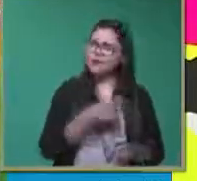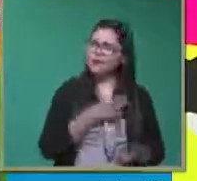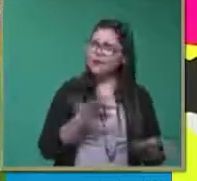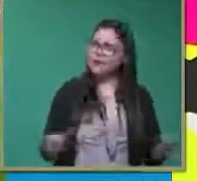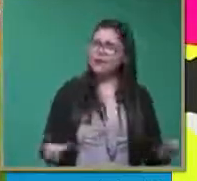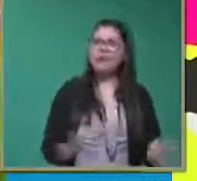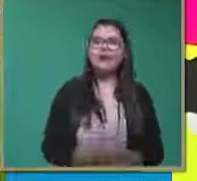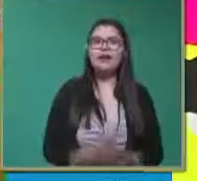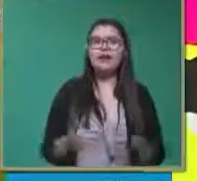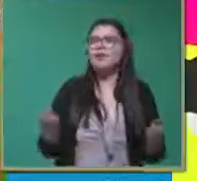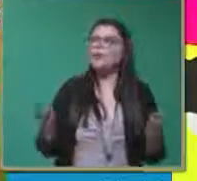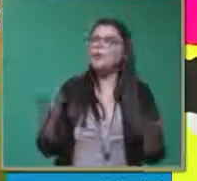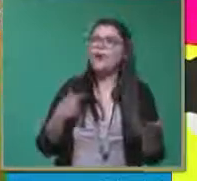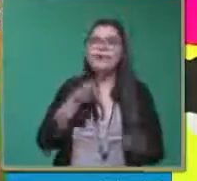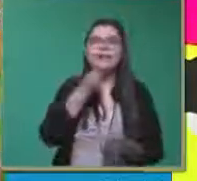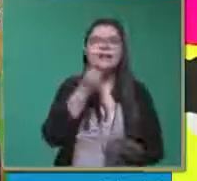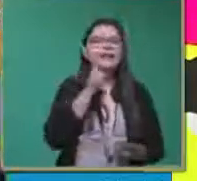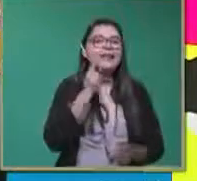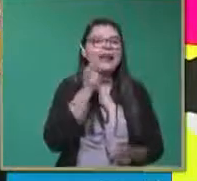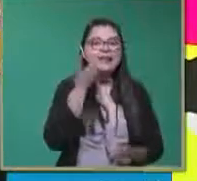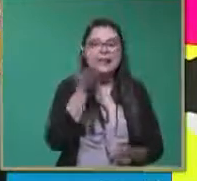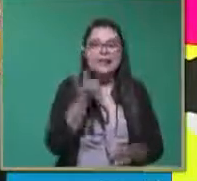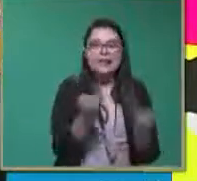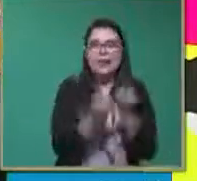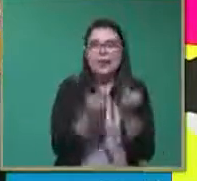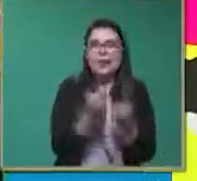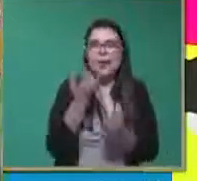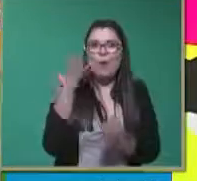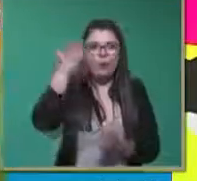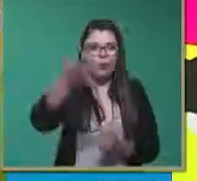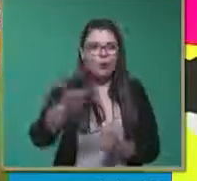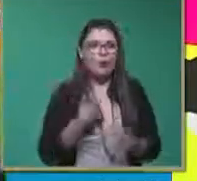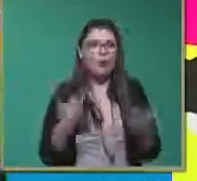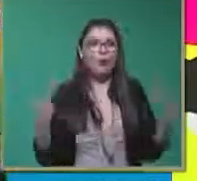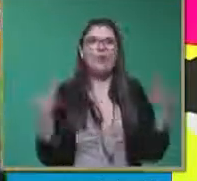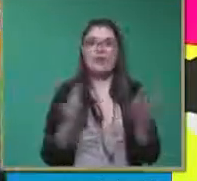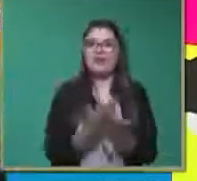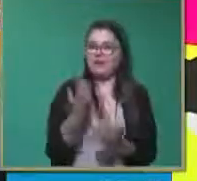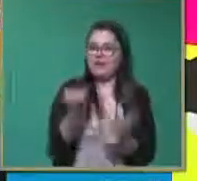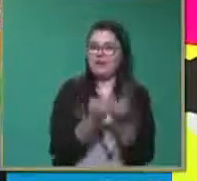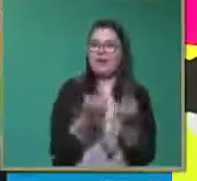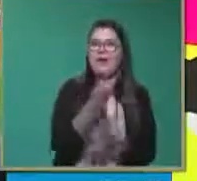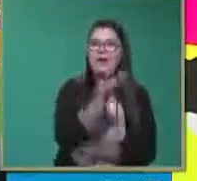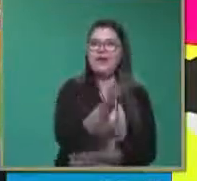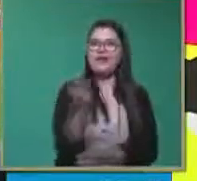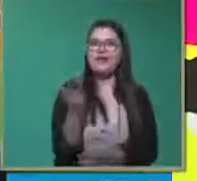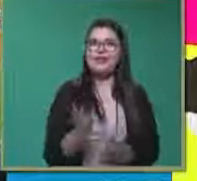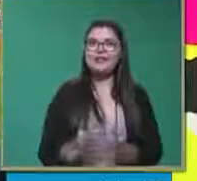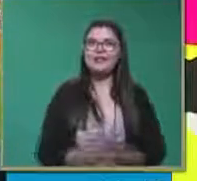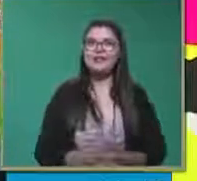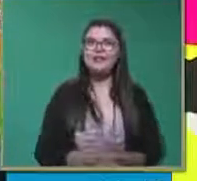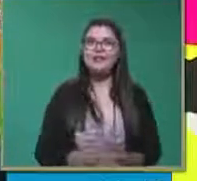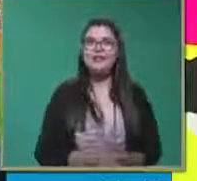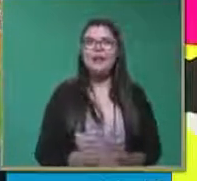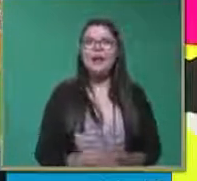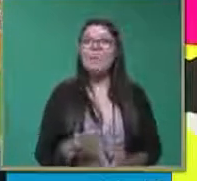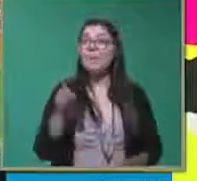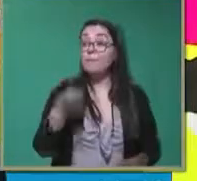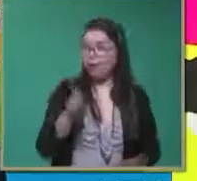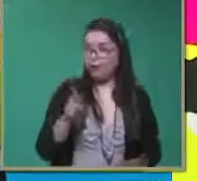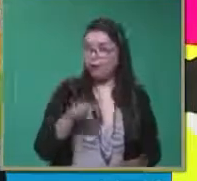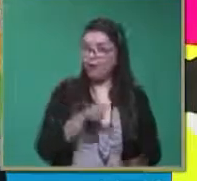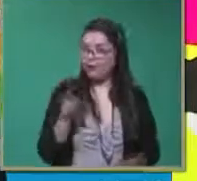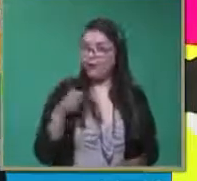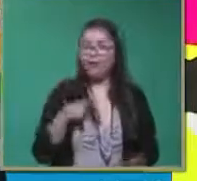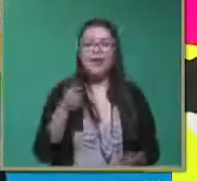quieren ser como ustedes de grandes, maestra? ¿Tampoco no? ¿Que quieren ser maestras? Claro que sí, pero buenas educadoras y buena onda, no maestras de las que, uy, mejor y les cuento hace